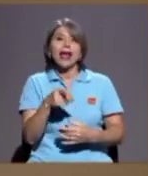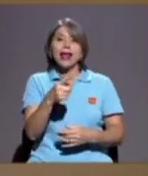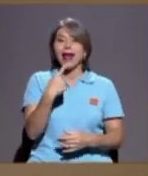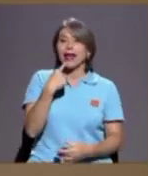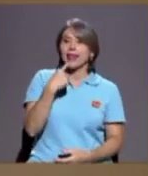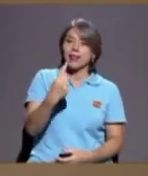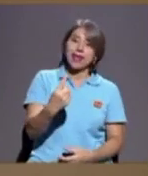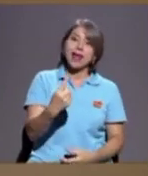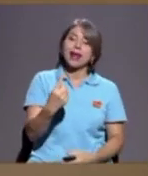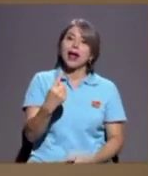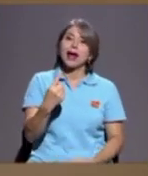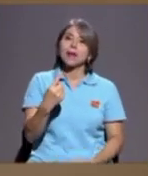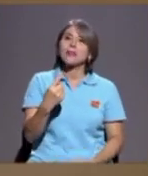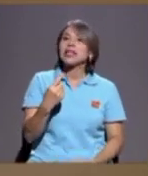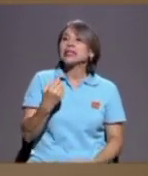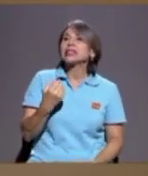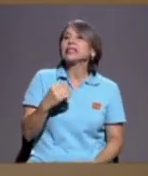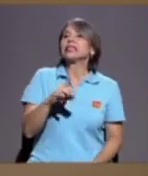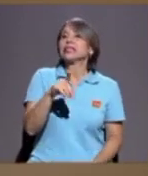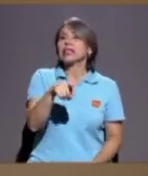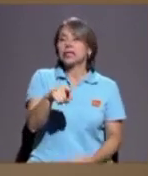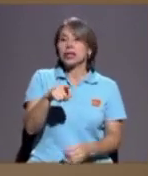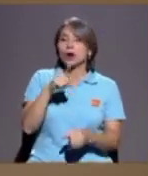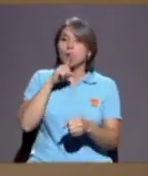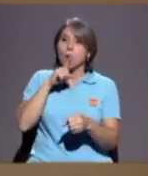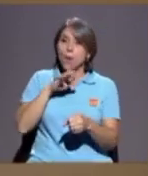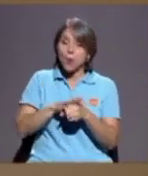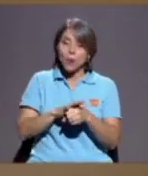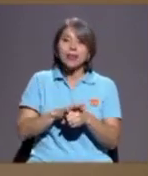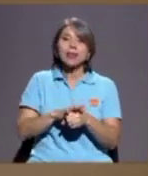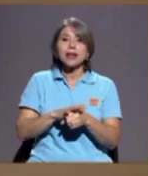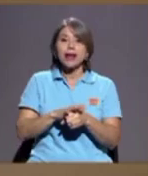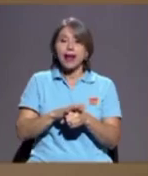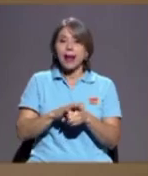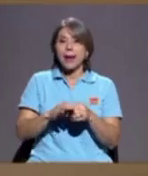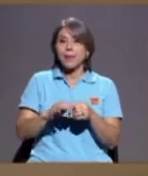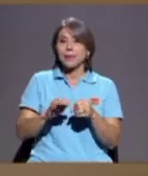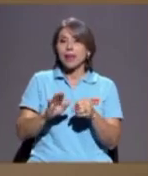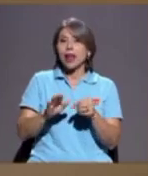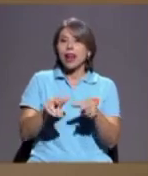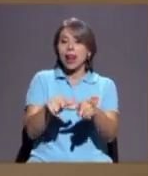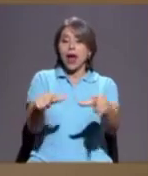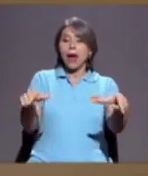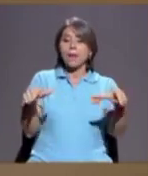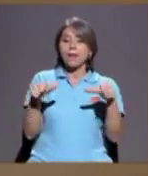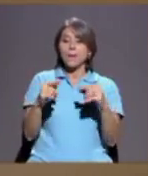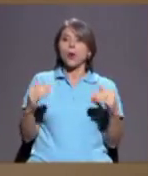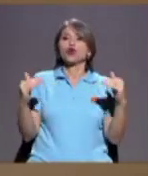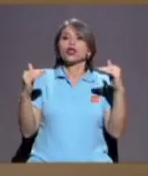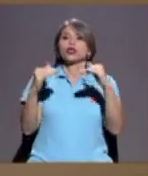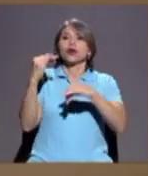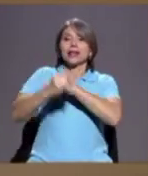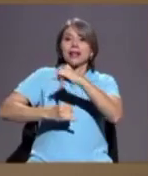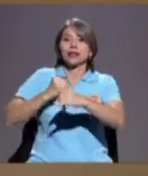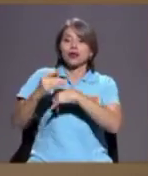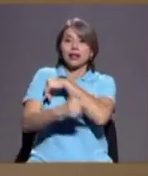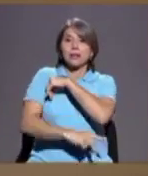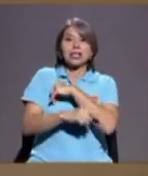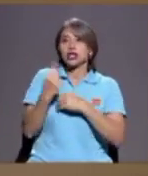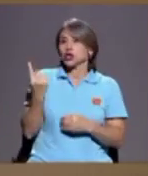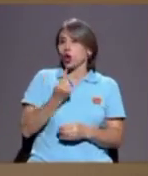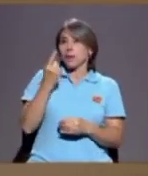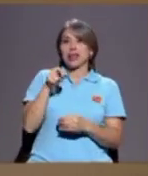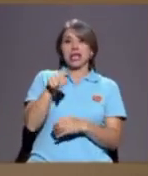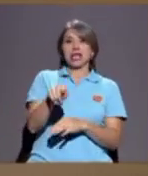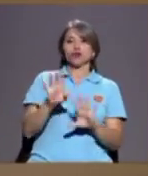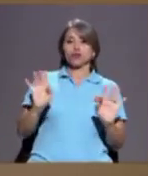dijera si comprometía la posición internacional del país y nada más. Sin